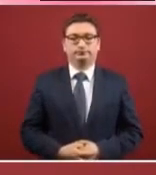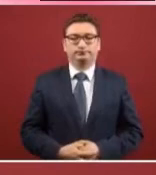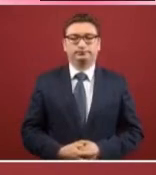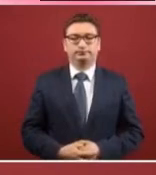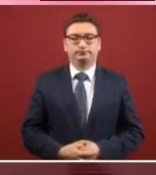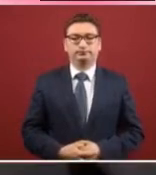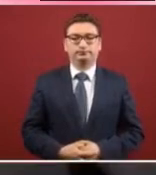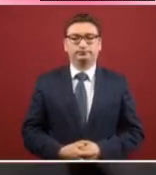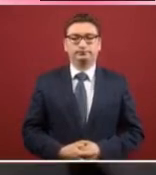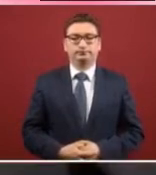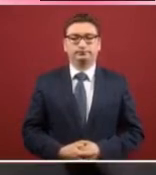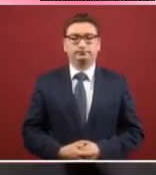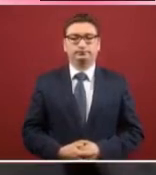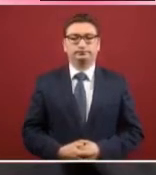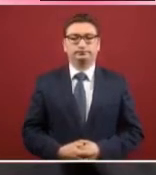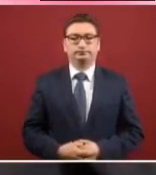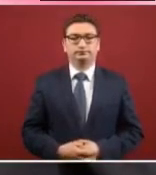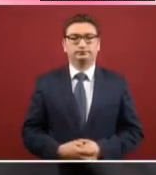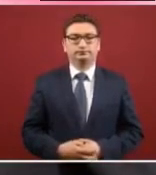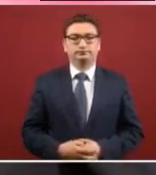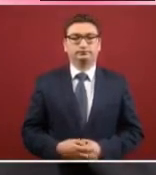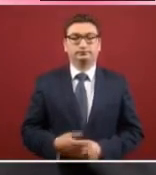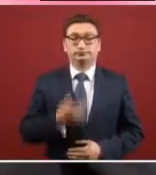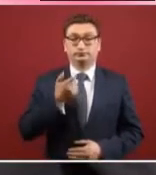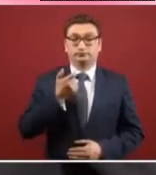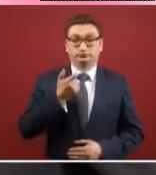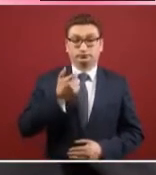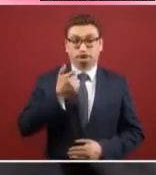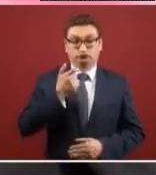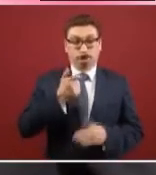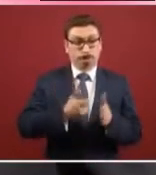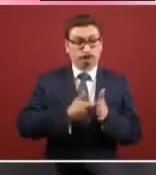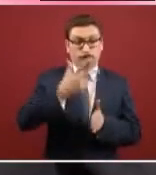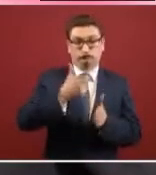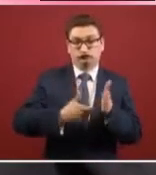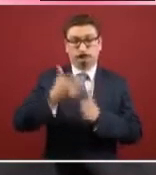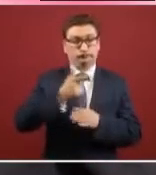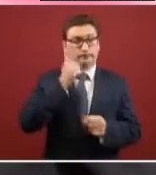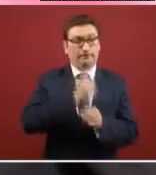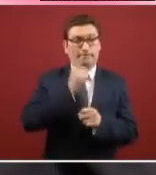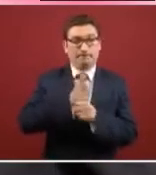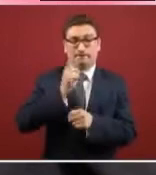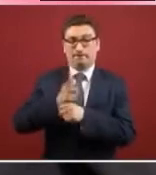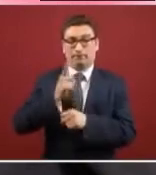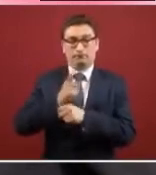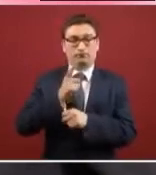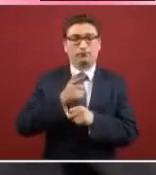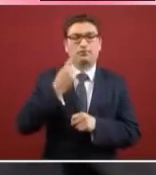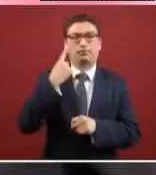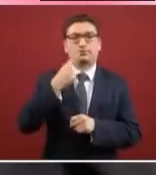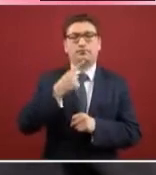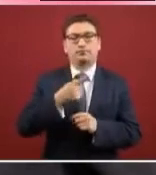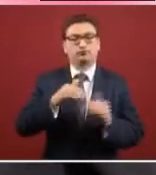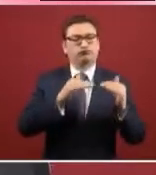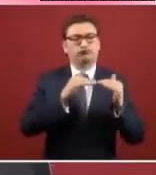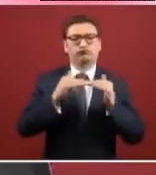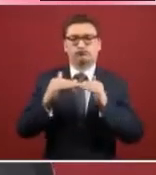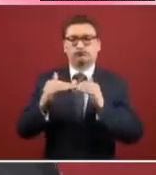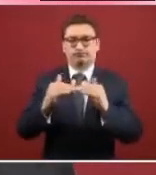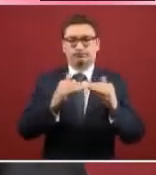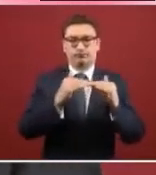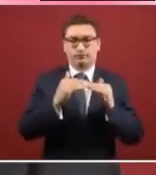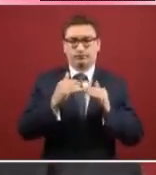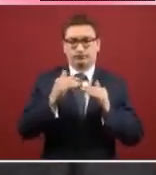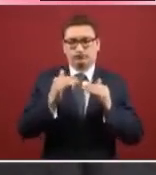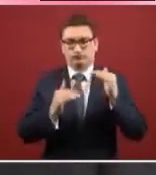maintain. Precios estables. Stable prices. Que no haya that there aumentos, not be any increases.